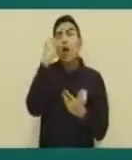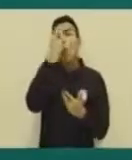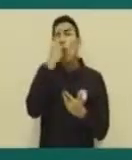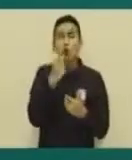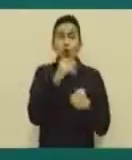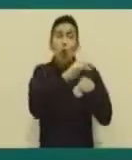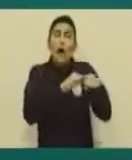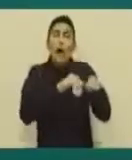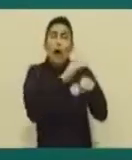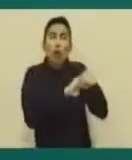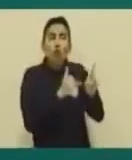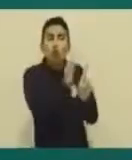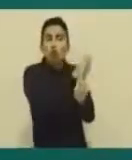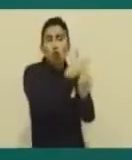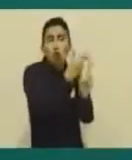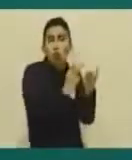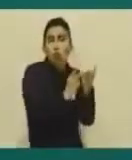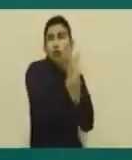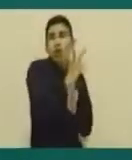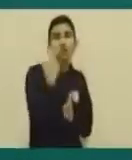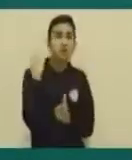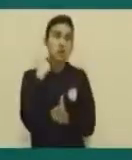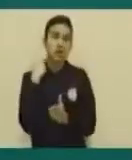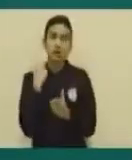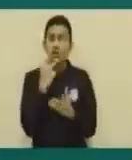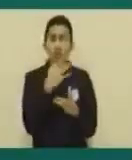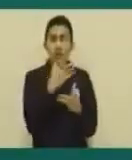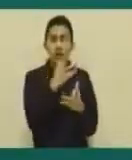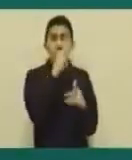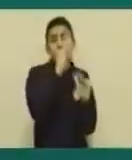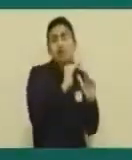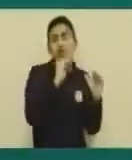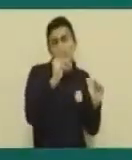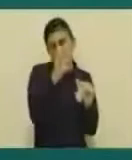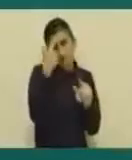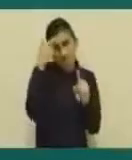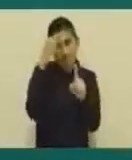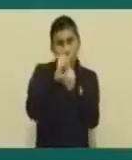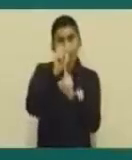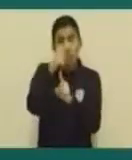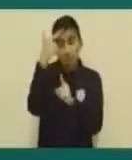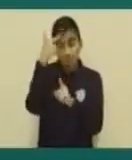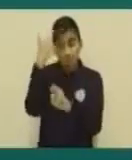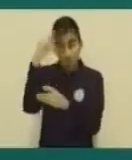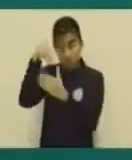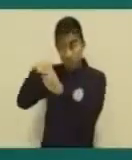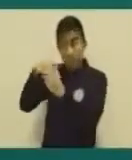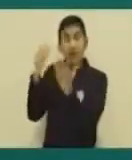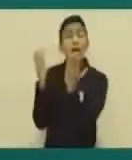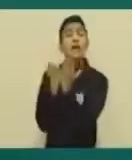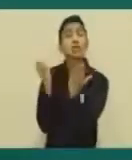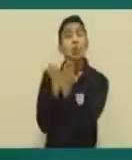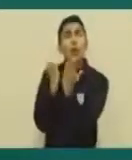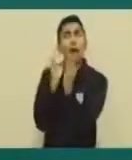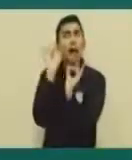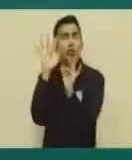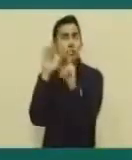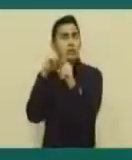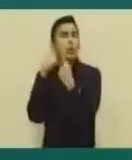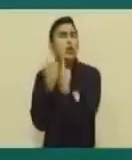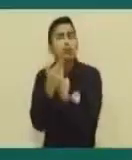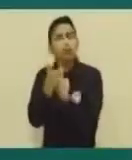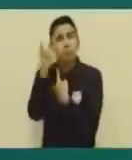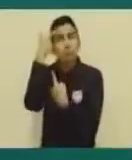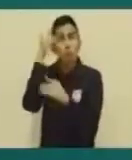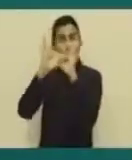el acoso escolar. Creo que muchos de nosotros hemos visto dentro de nuestras escuelas